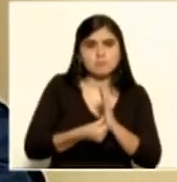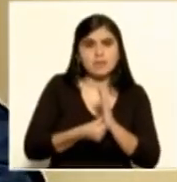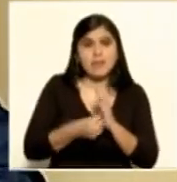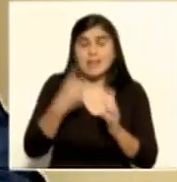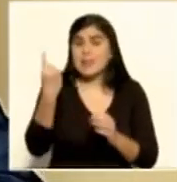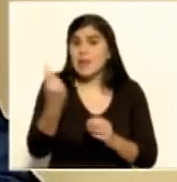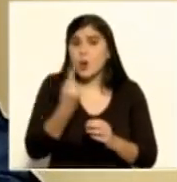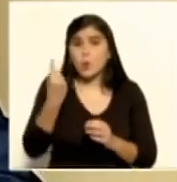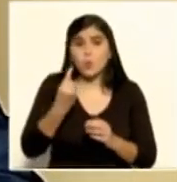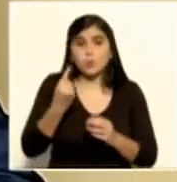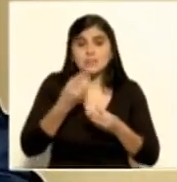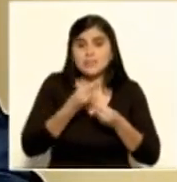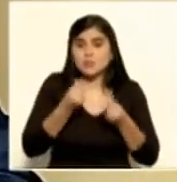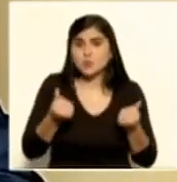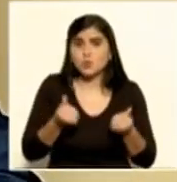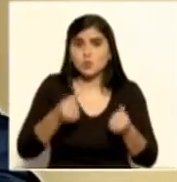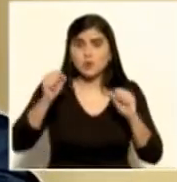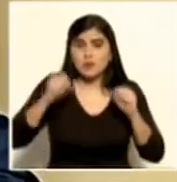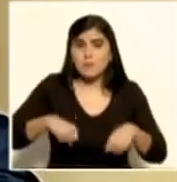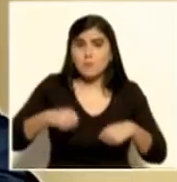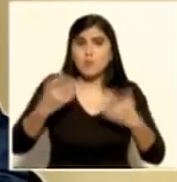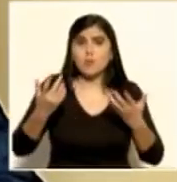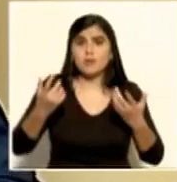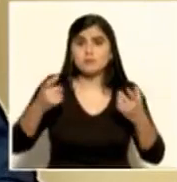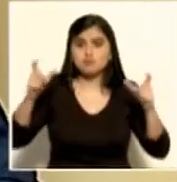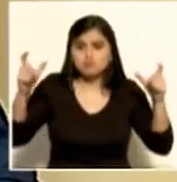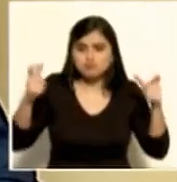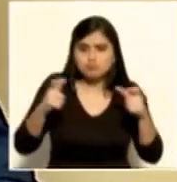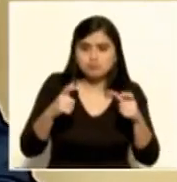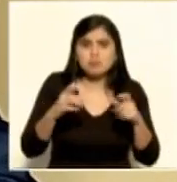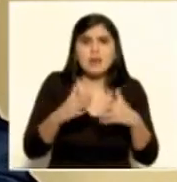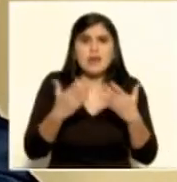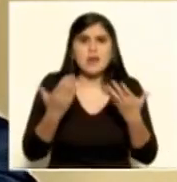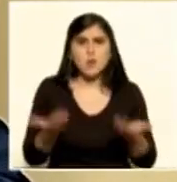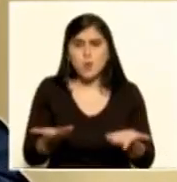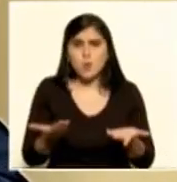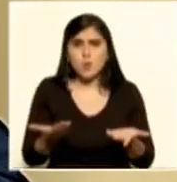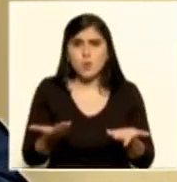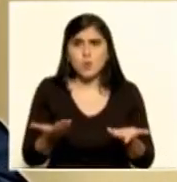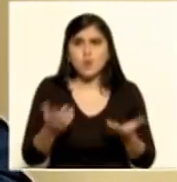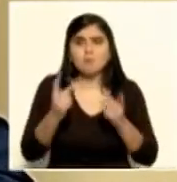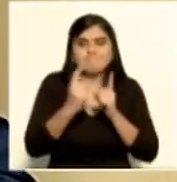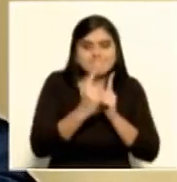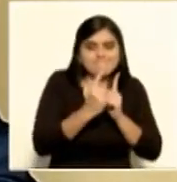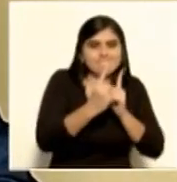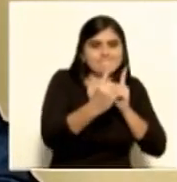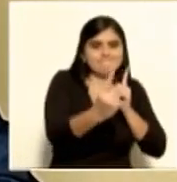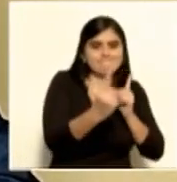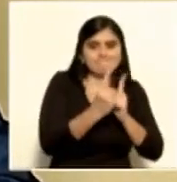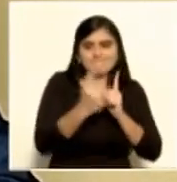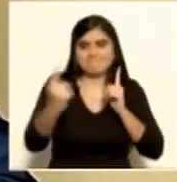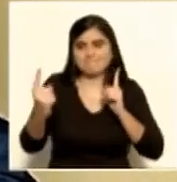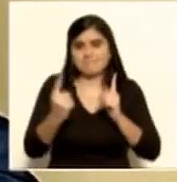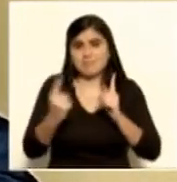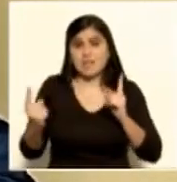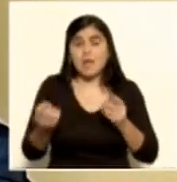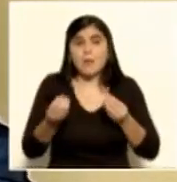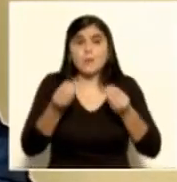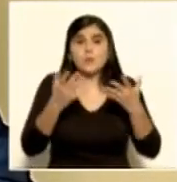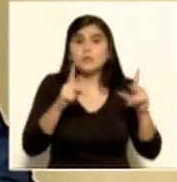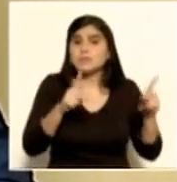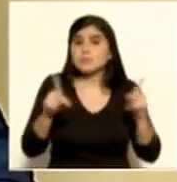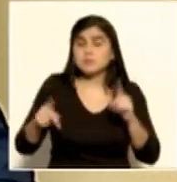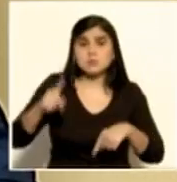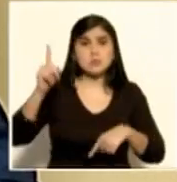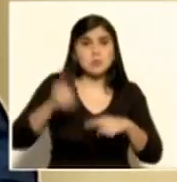cortar o por lo menos ralentizar, reducir esa transmisión comunitaria es aislando casos y que hay muchísimas personas que no lo pueden